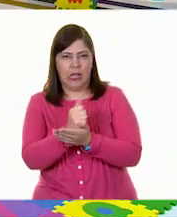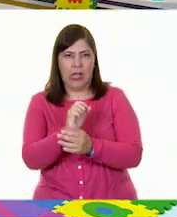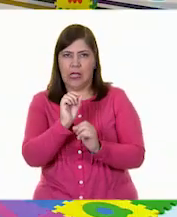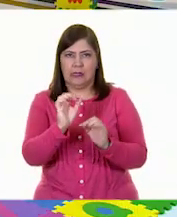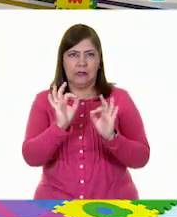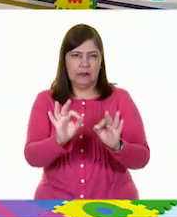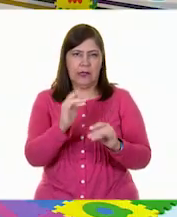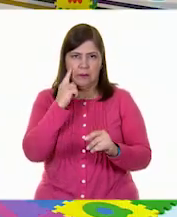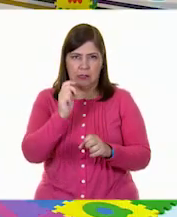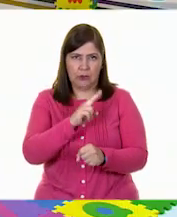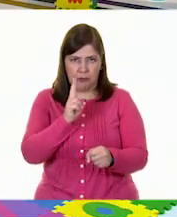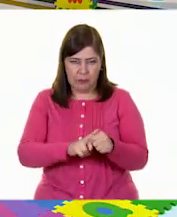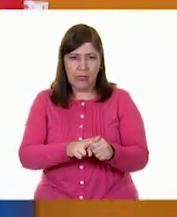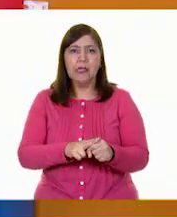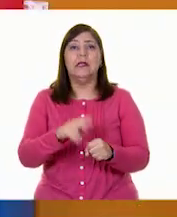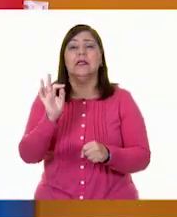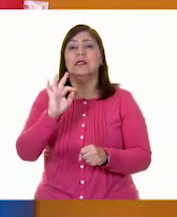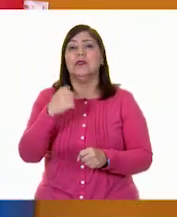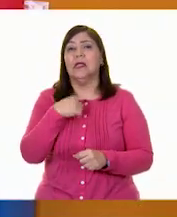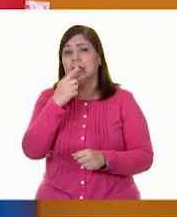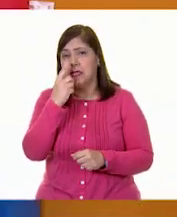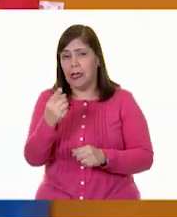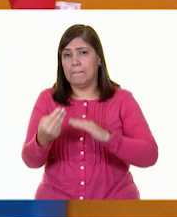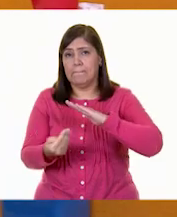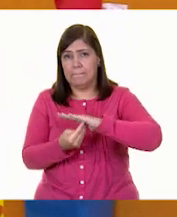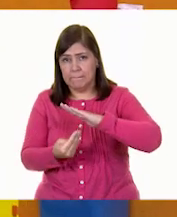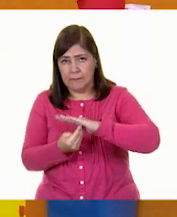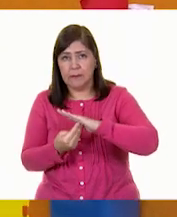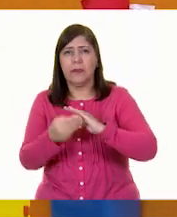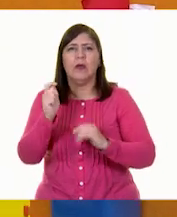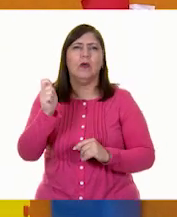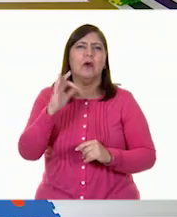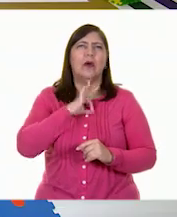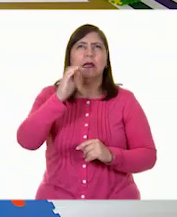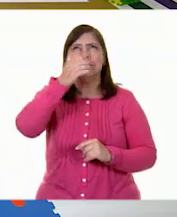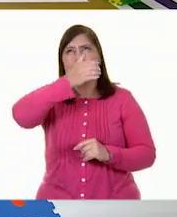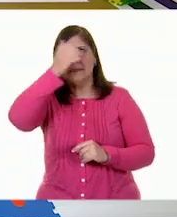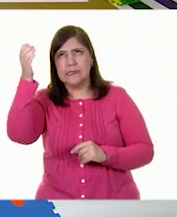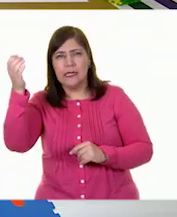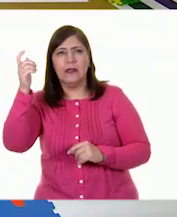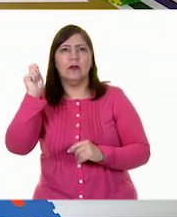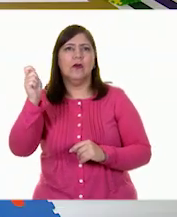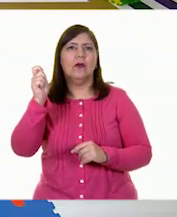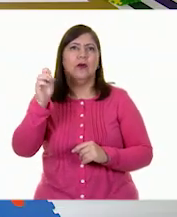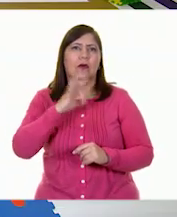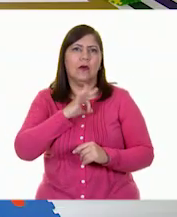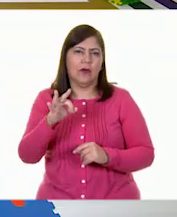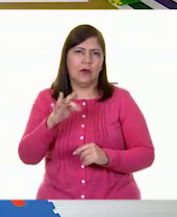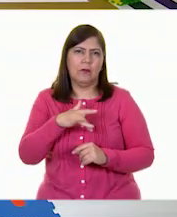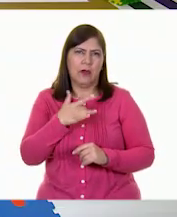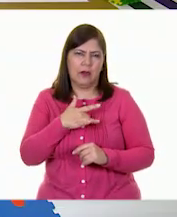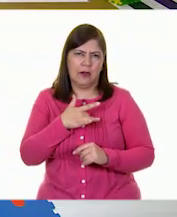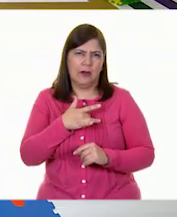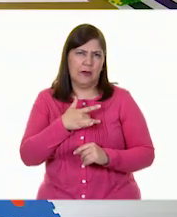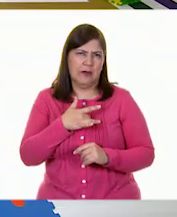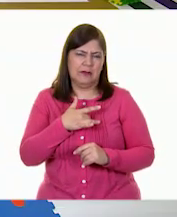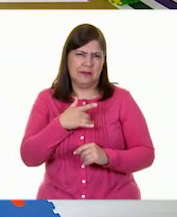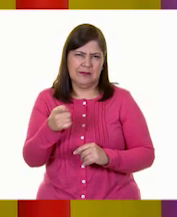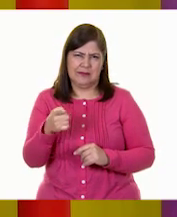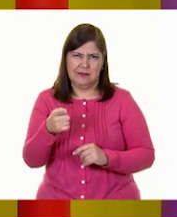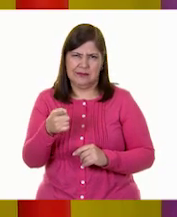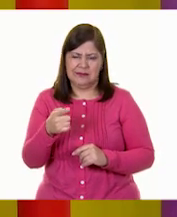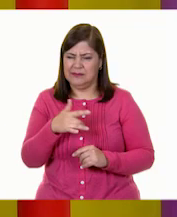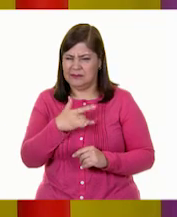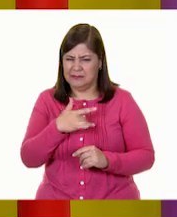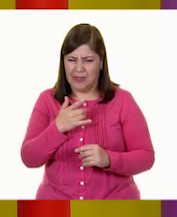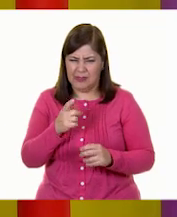literal. Si yo te dijera que la mesa, hay cielo, en cielo de día en la mesa, pues ya estoy usando